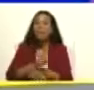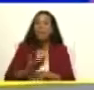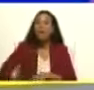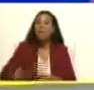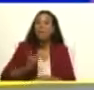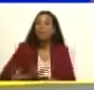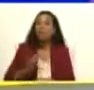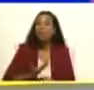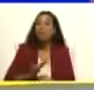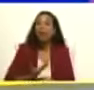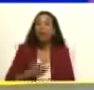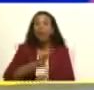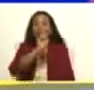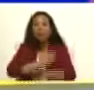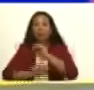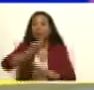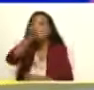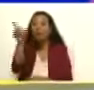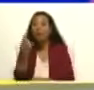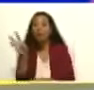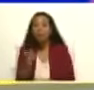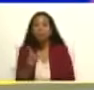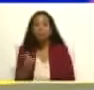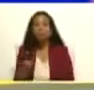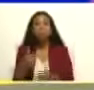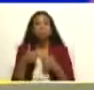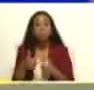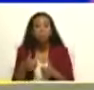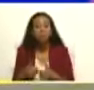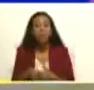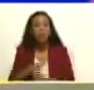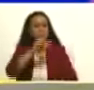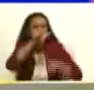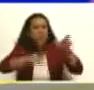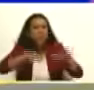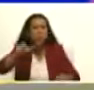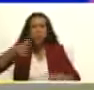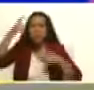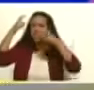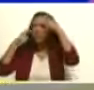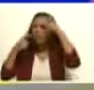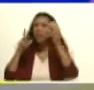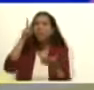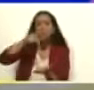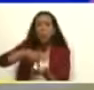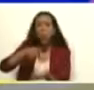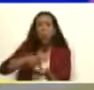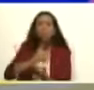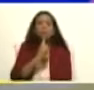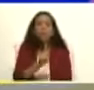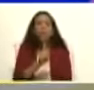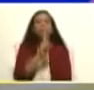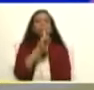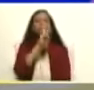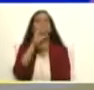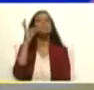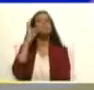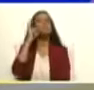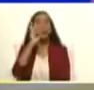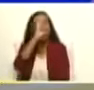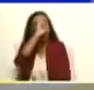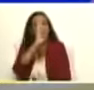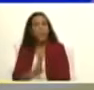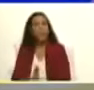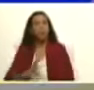nuestro, que es la defensa de nuestra Guayana Esequiba. Y la gente del chavismo que asiste a esos actos los escucha igual, con